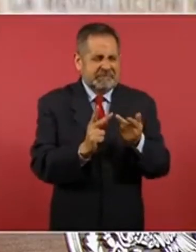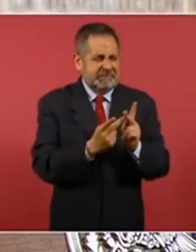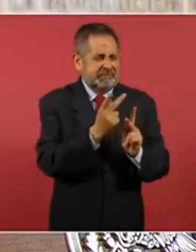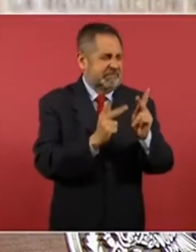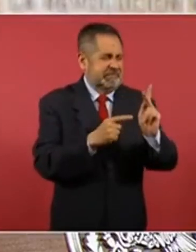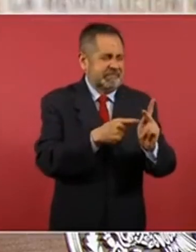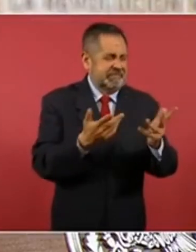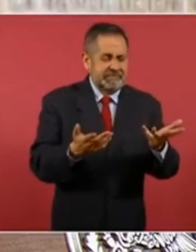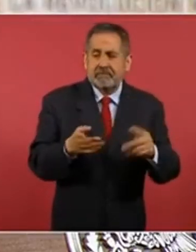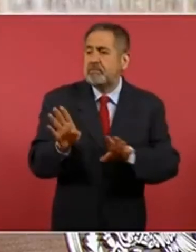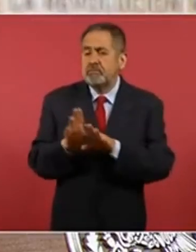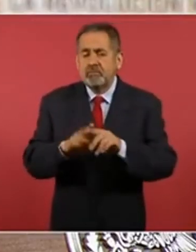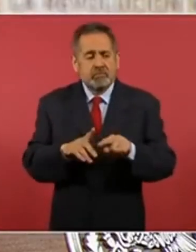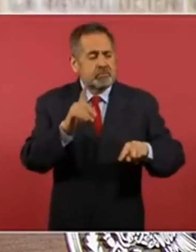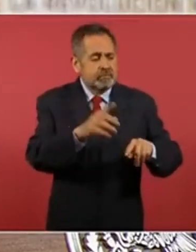pues la limpia